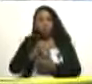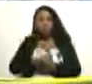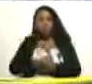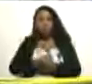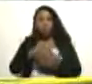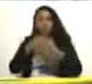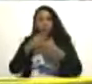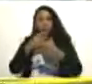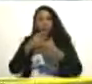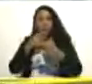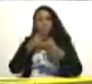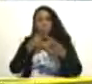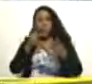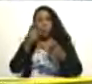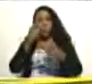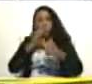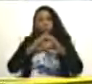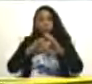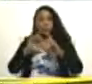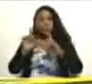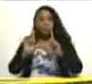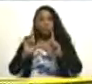público presente, medios de comunicación.